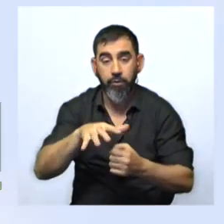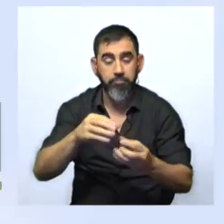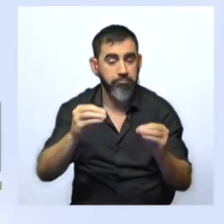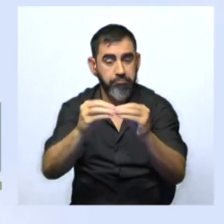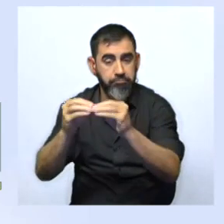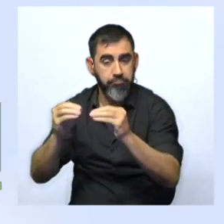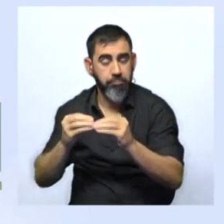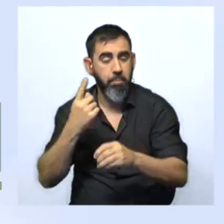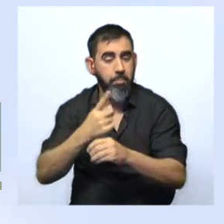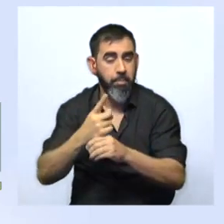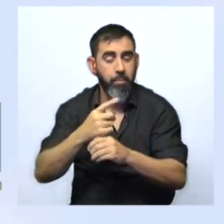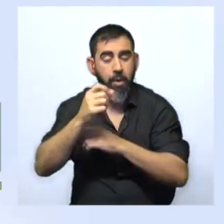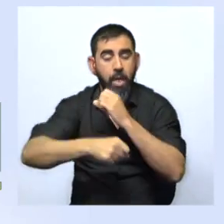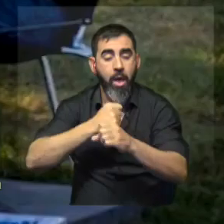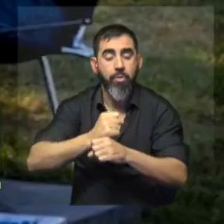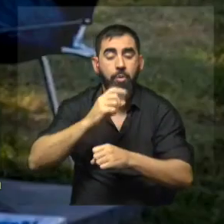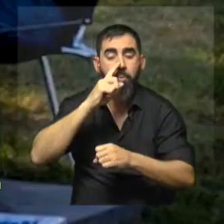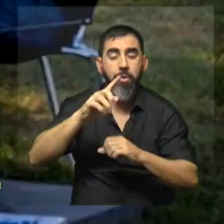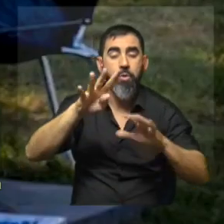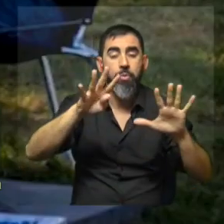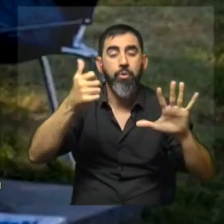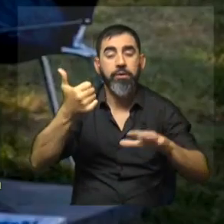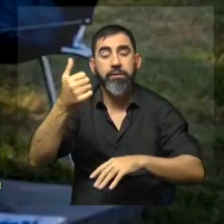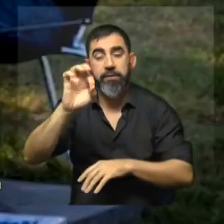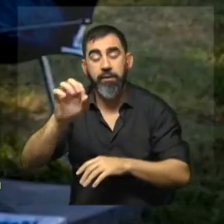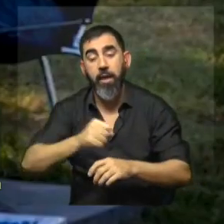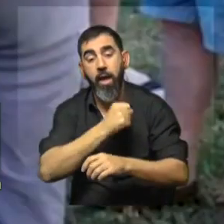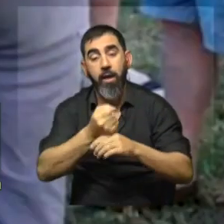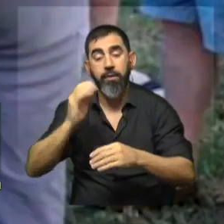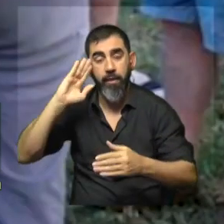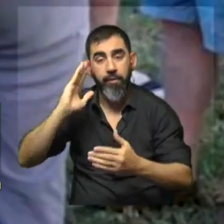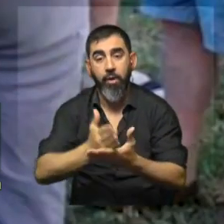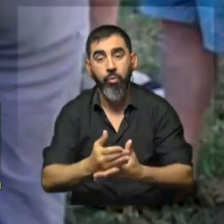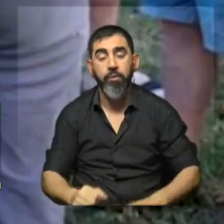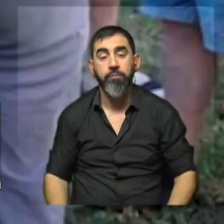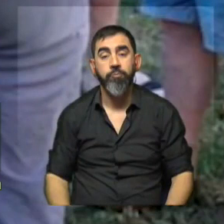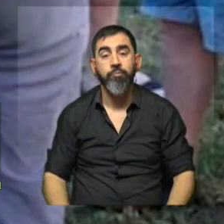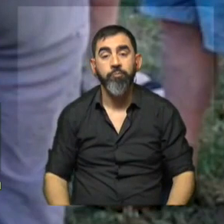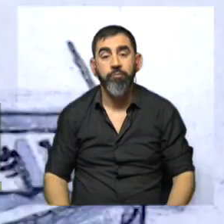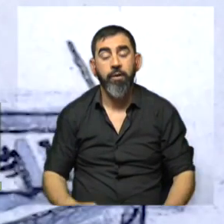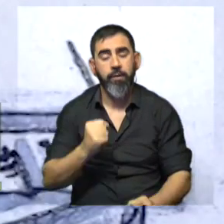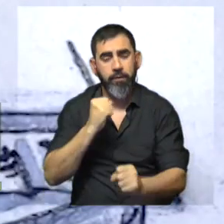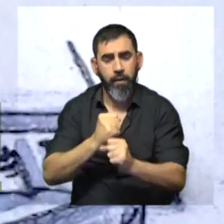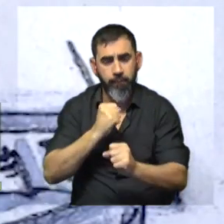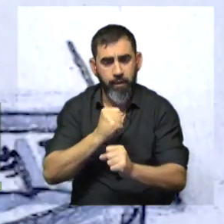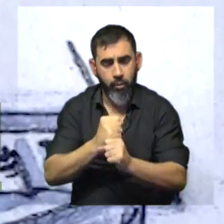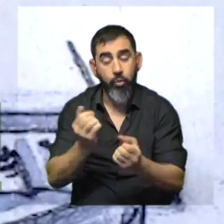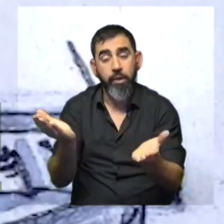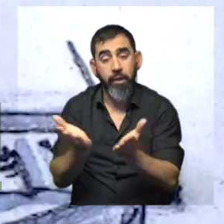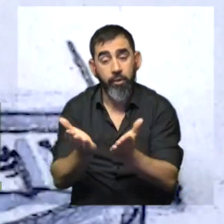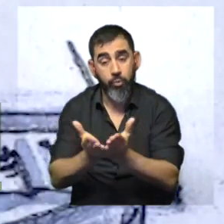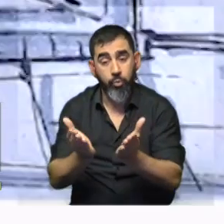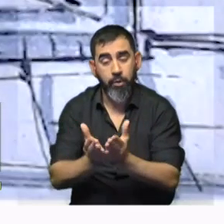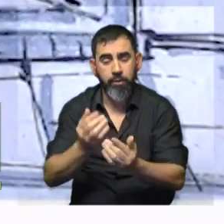camaradería desde principios de la década de 1960 hasta el golpe de Estado. Por allí pasaron trabajadores, estudiantes